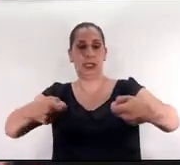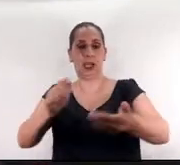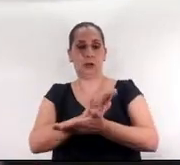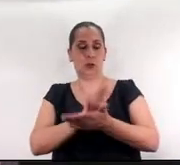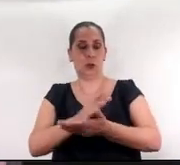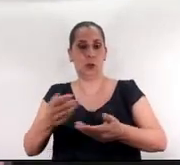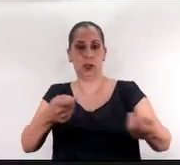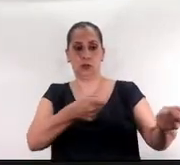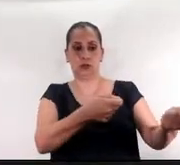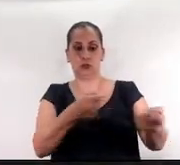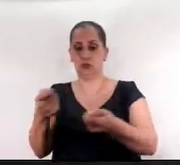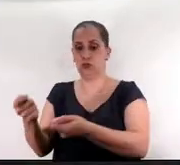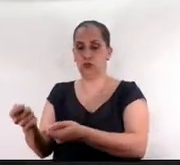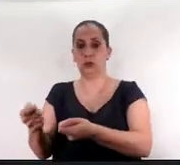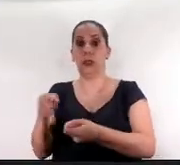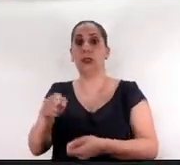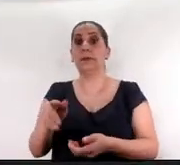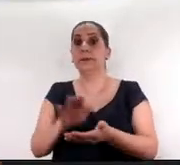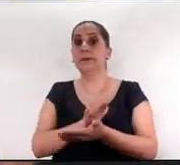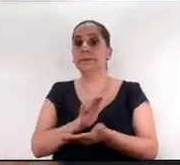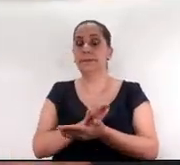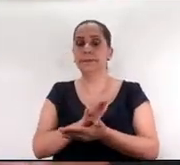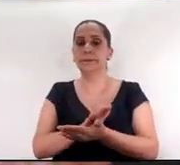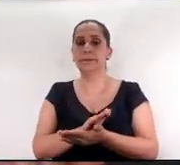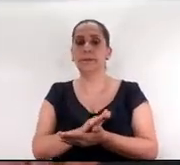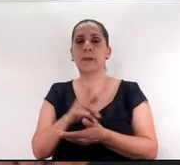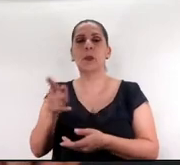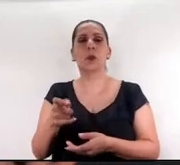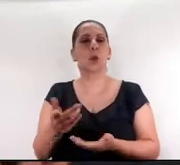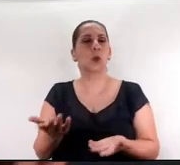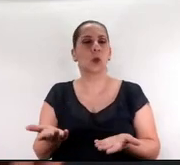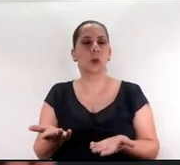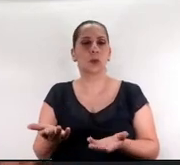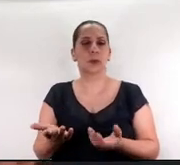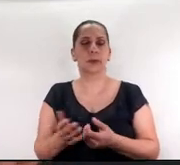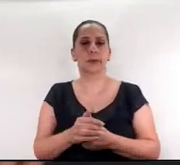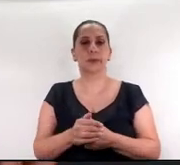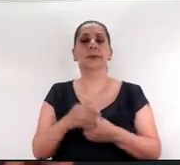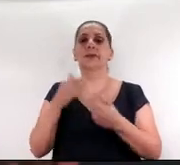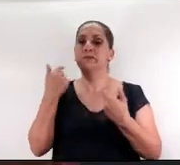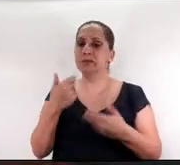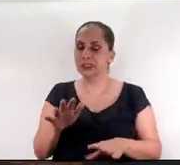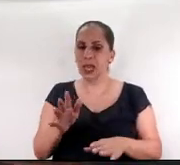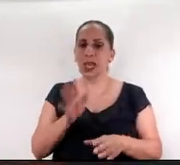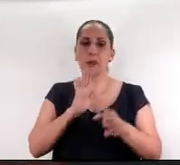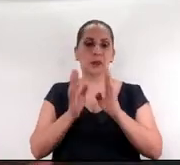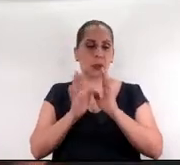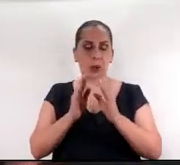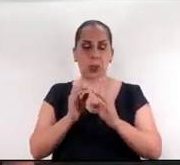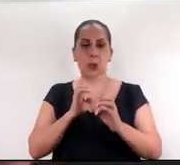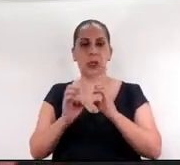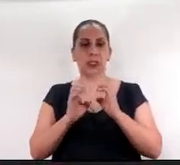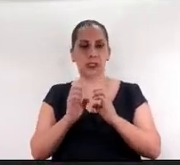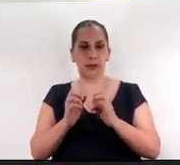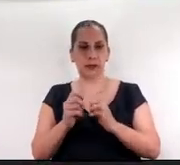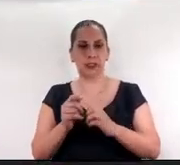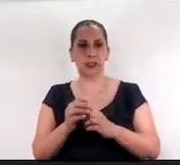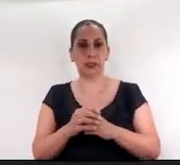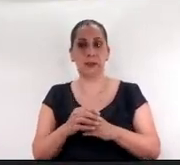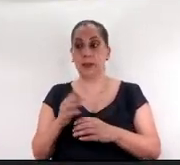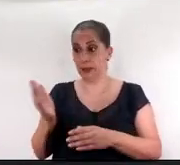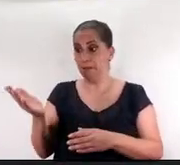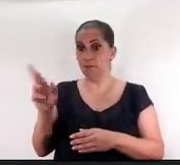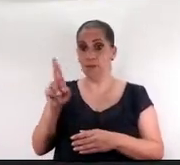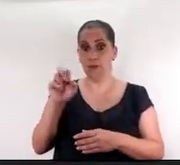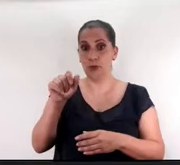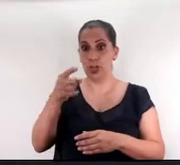estos documentos. Estos documentos son prácticamente lo que ya hemos tratado en la entrevista. Uno trata, si gusta don Rashid,